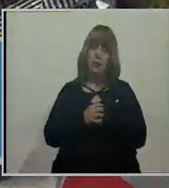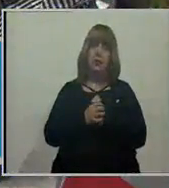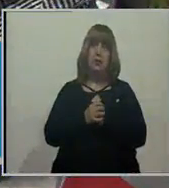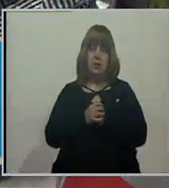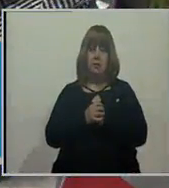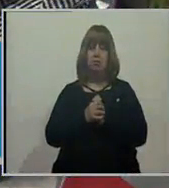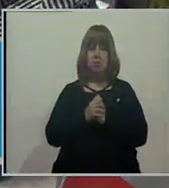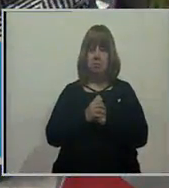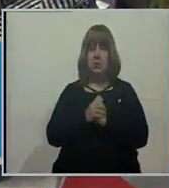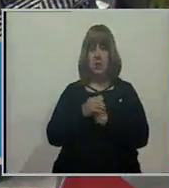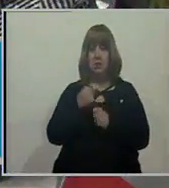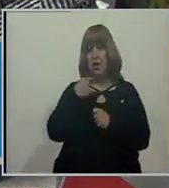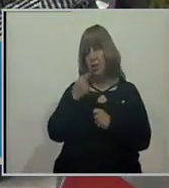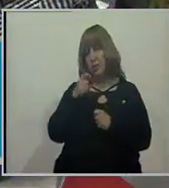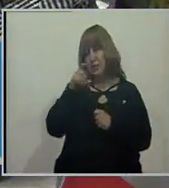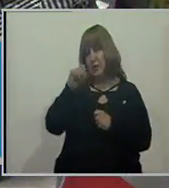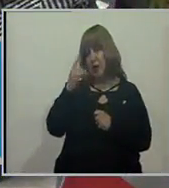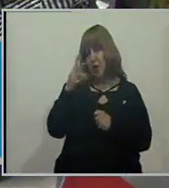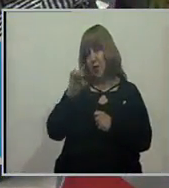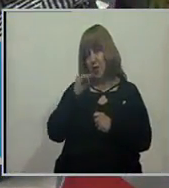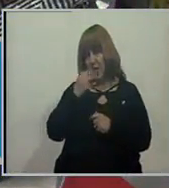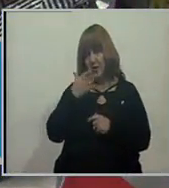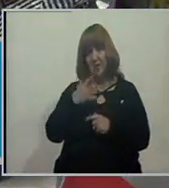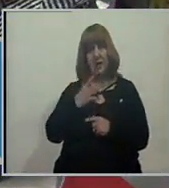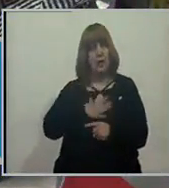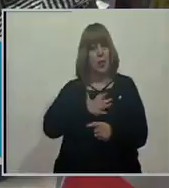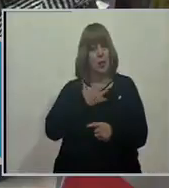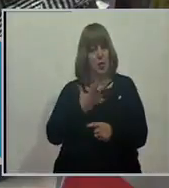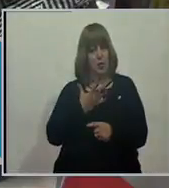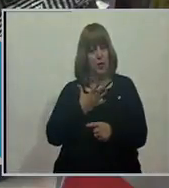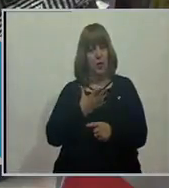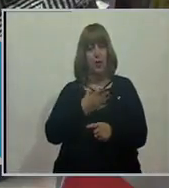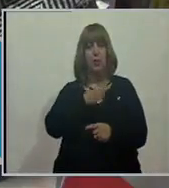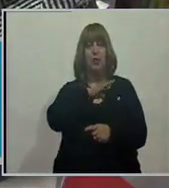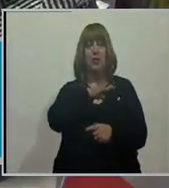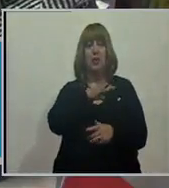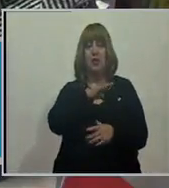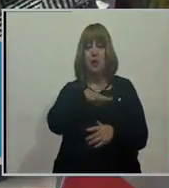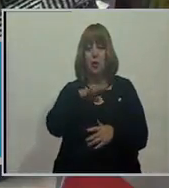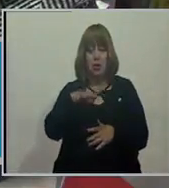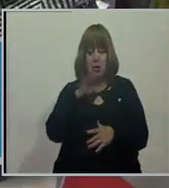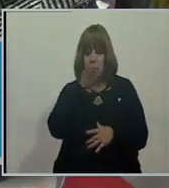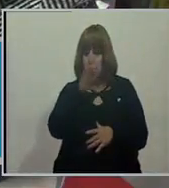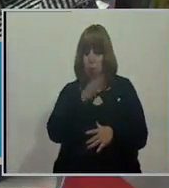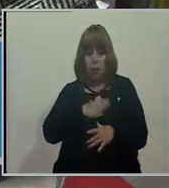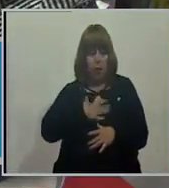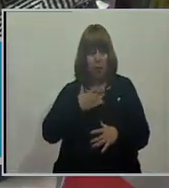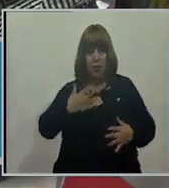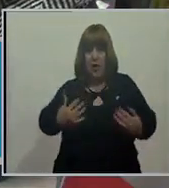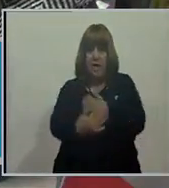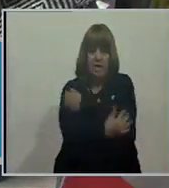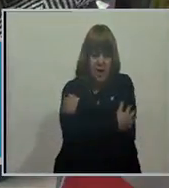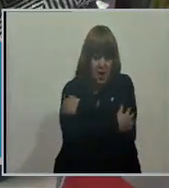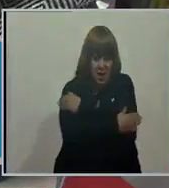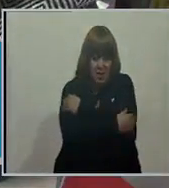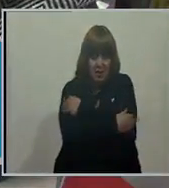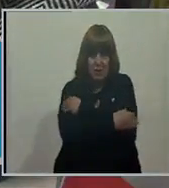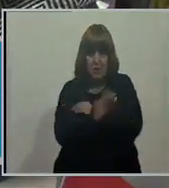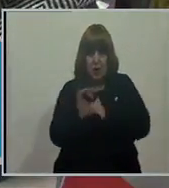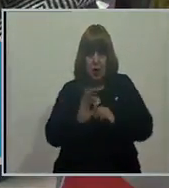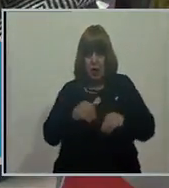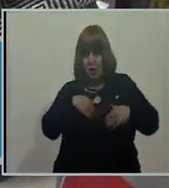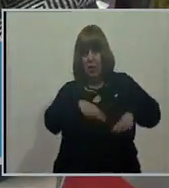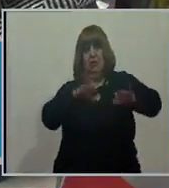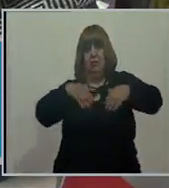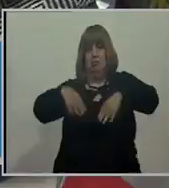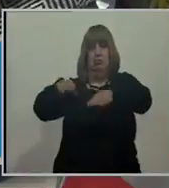con Claudia, esto desde el amor también, ¿no? Porque hay chicos que no lo conocen, no lo reciben, no reciben un abrazo, no reciben, más allá de algo preocupante